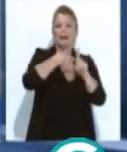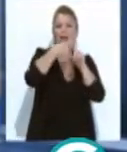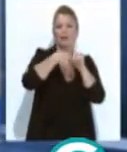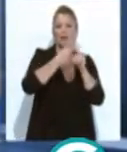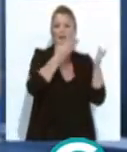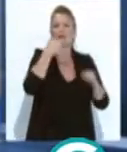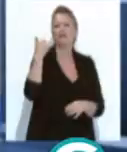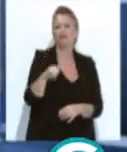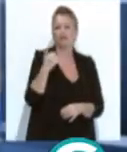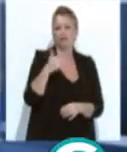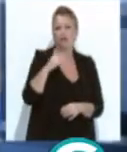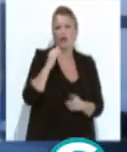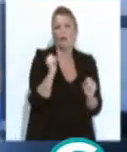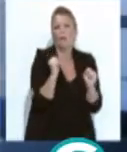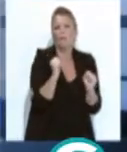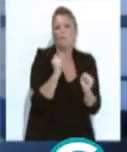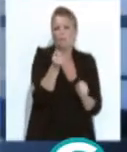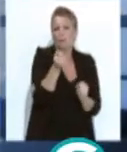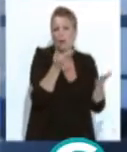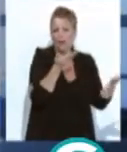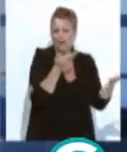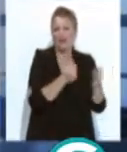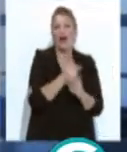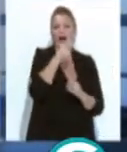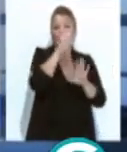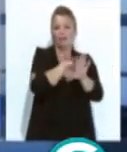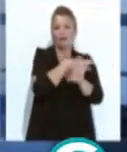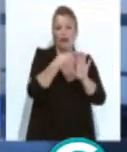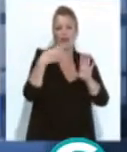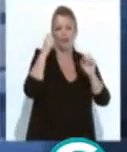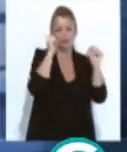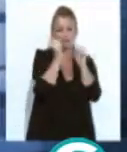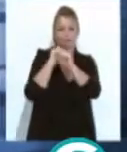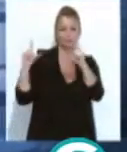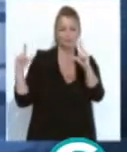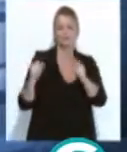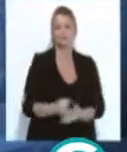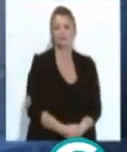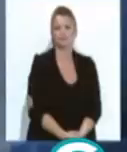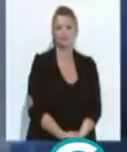flojos variables y de poniente. A continuación les ofrecemos la tabla de oleajes y mareas.